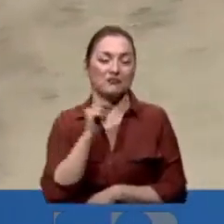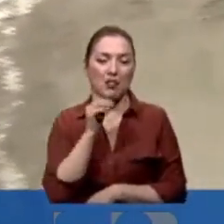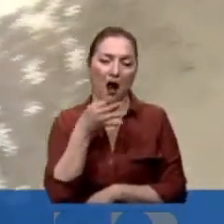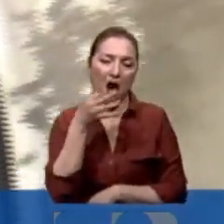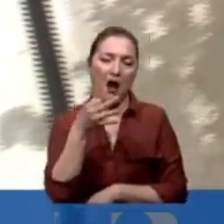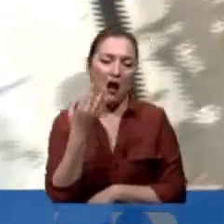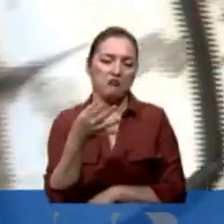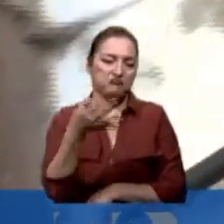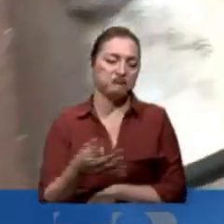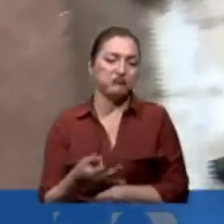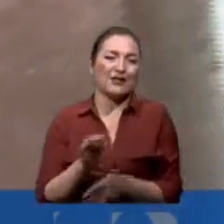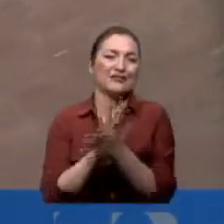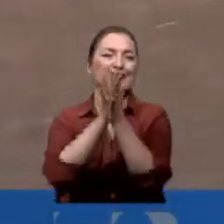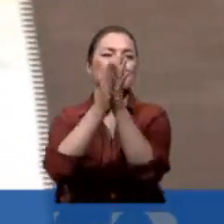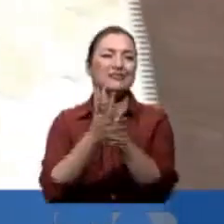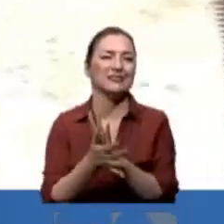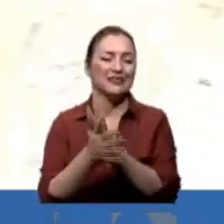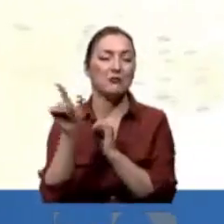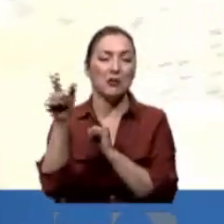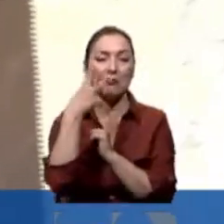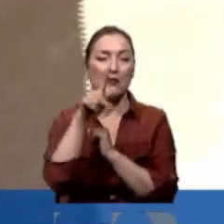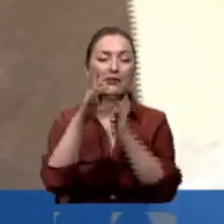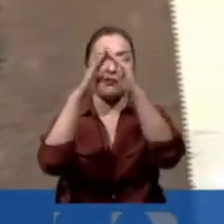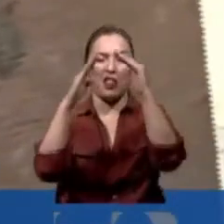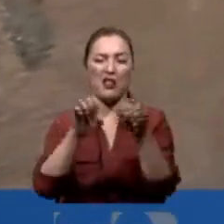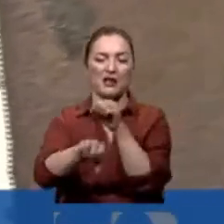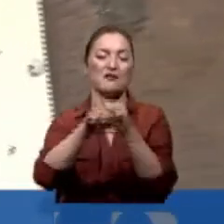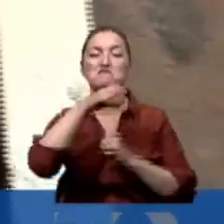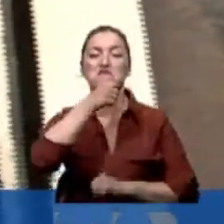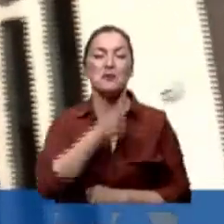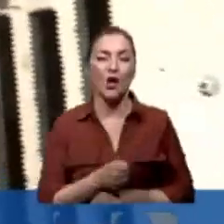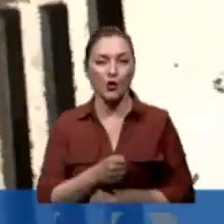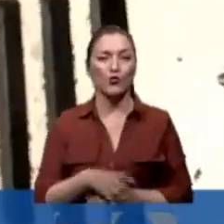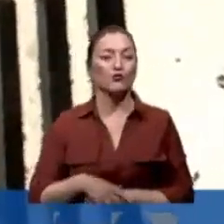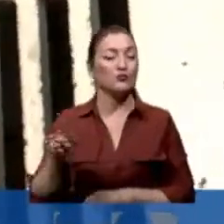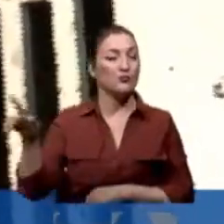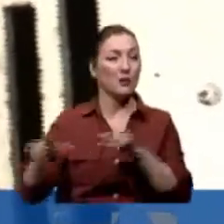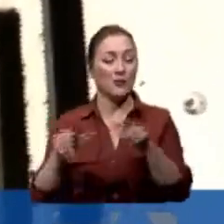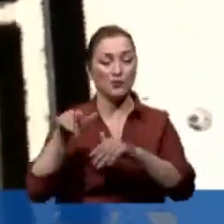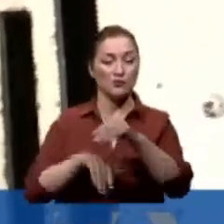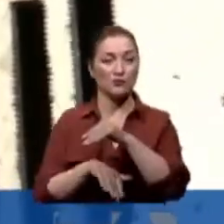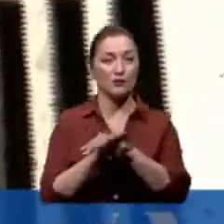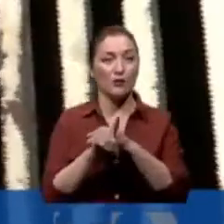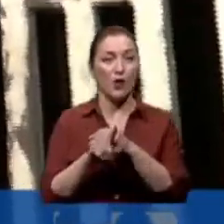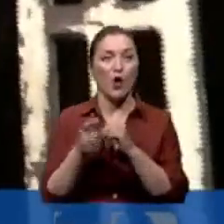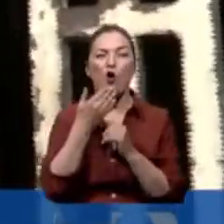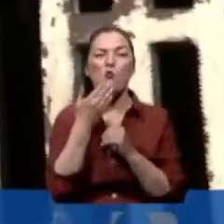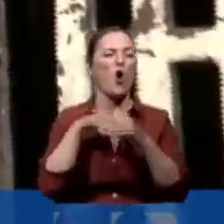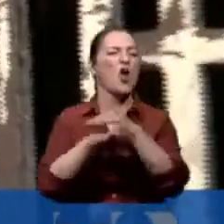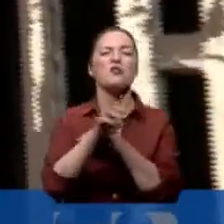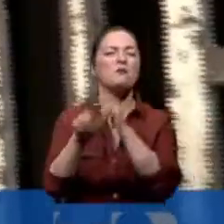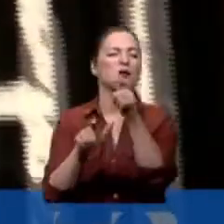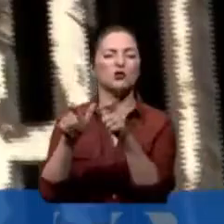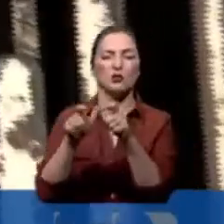palabras y vean ustedes en qué condiciones Lamentablemente se encuentra esto los ciudadanos ingresan por cuerdas por espacios